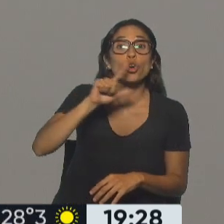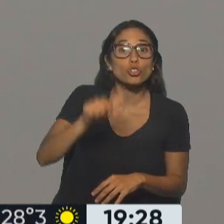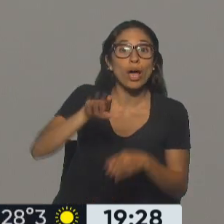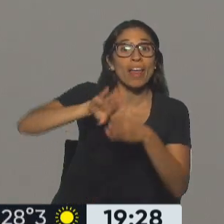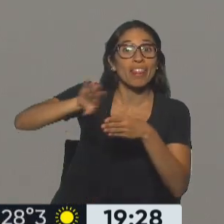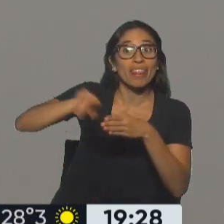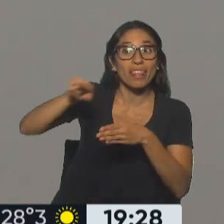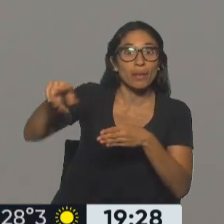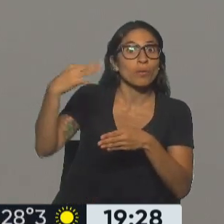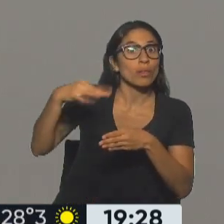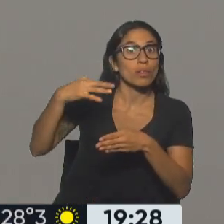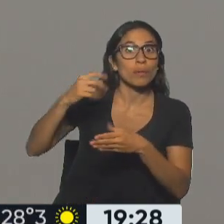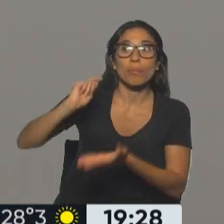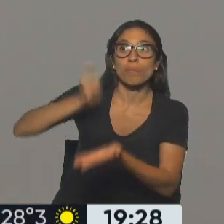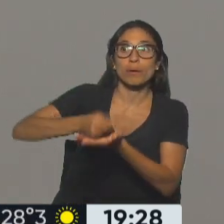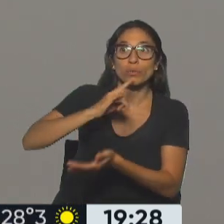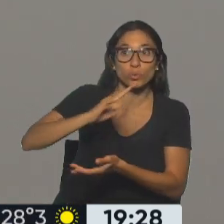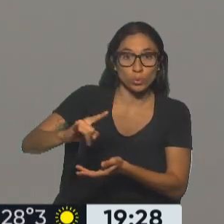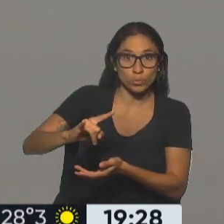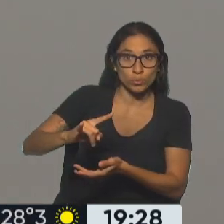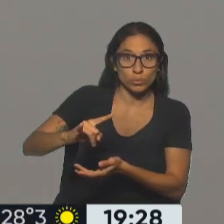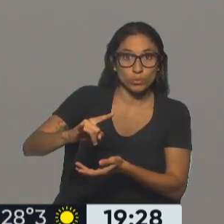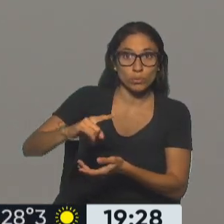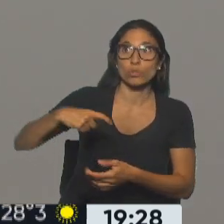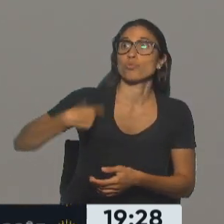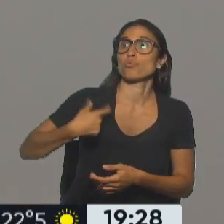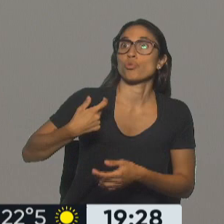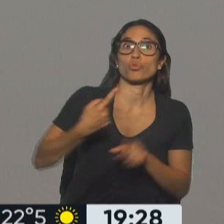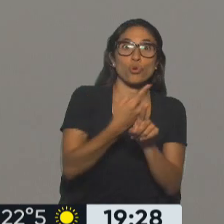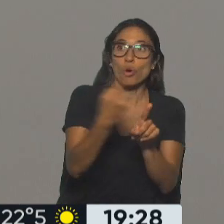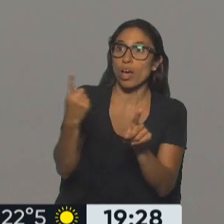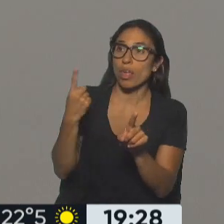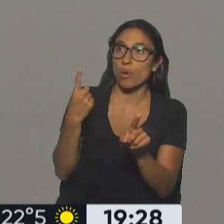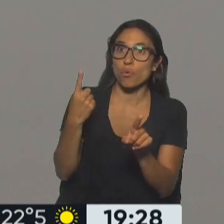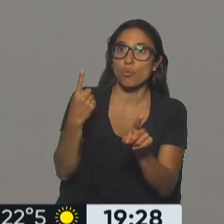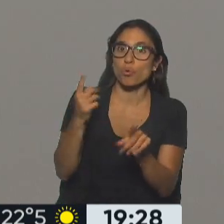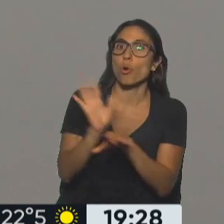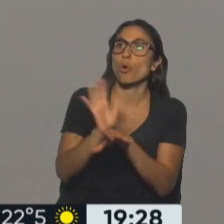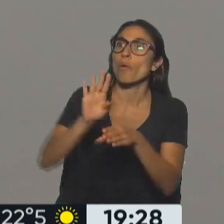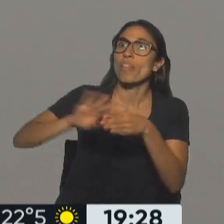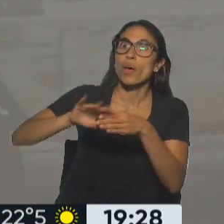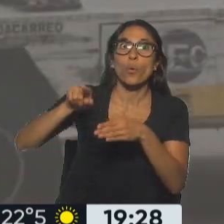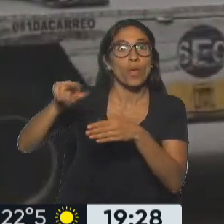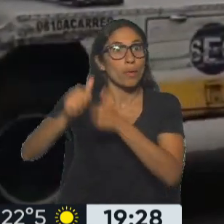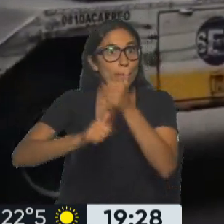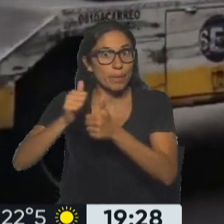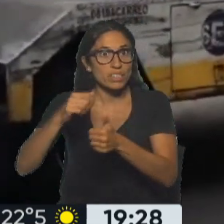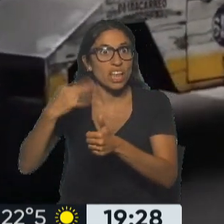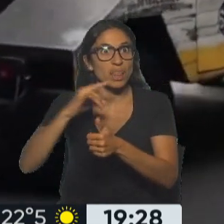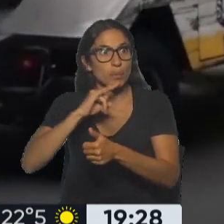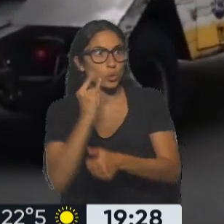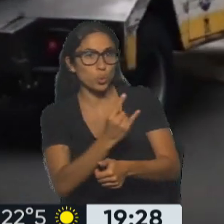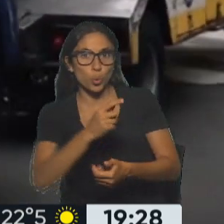patrimonio y los activos de Dakota y los socios no son responsables por las deudas sin pagas eventualmente de Dakota